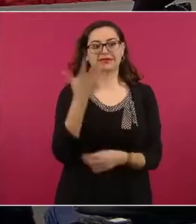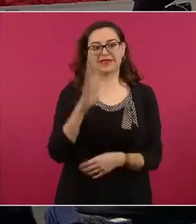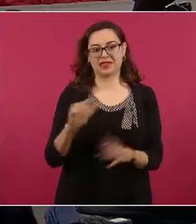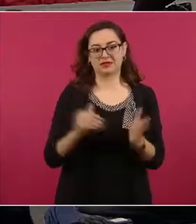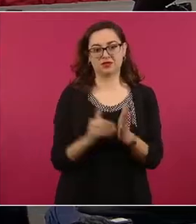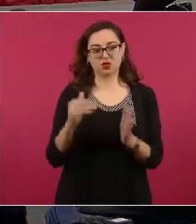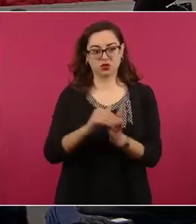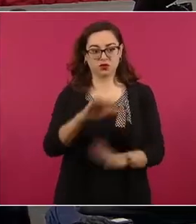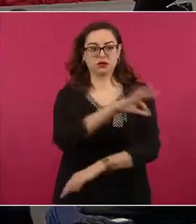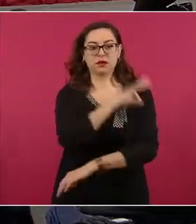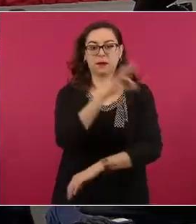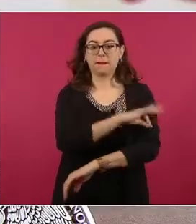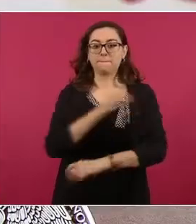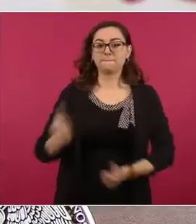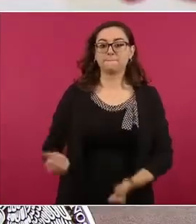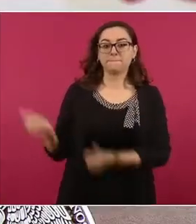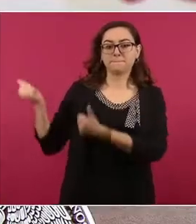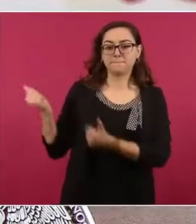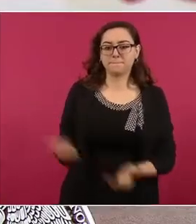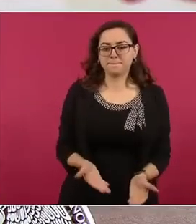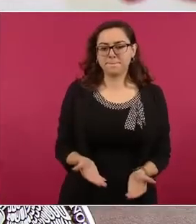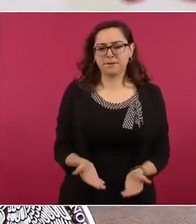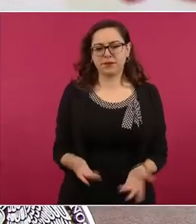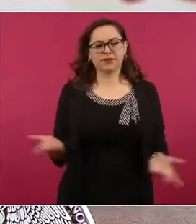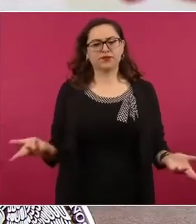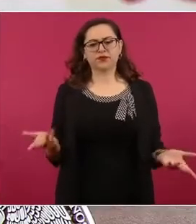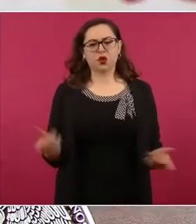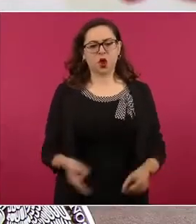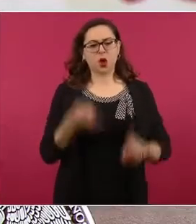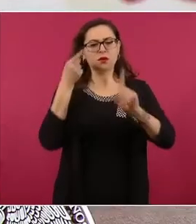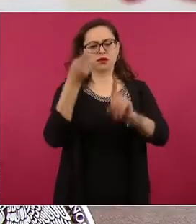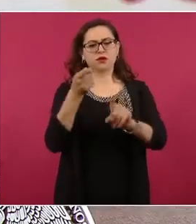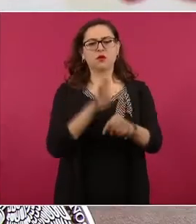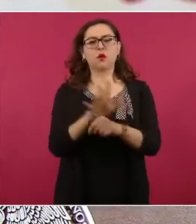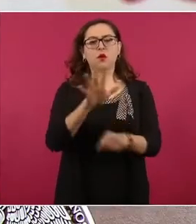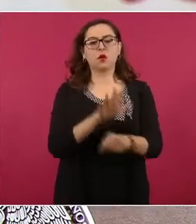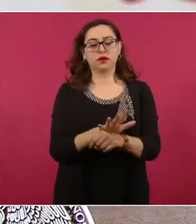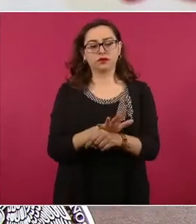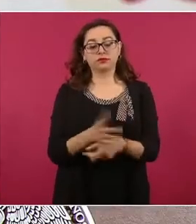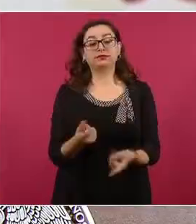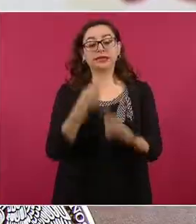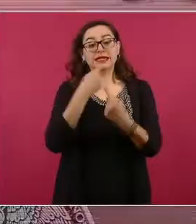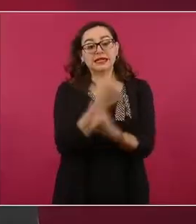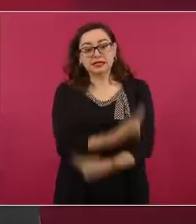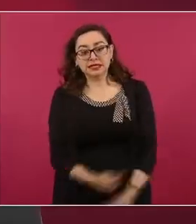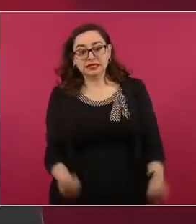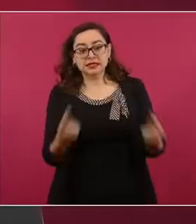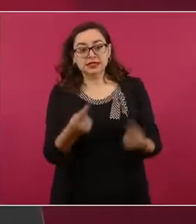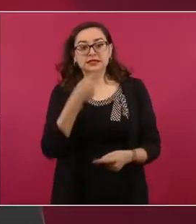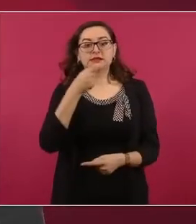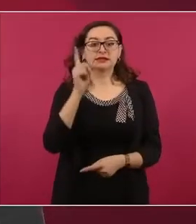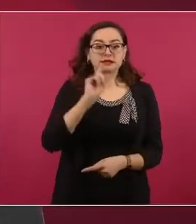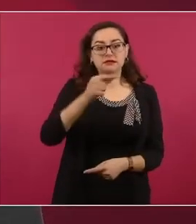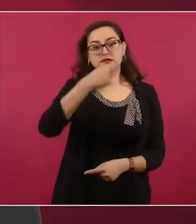comentado, el propósito fundamental es completar las segundas dosis de aquellas niñas y niños